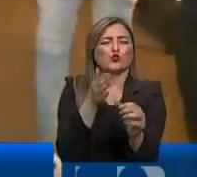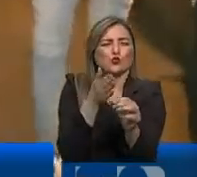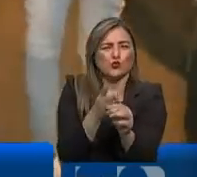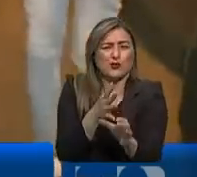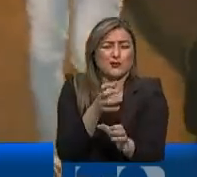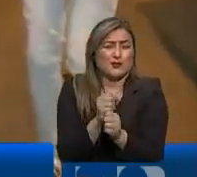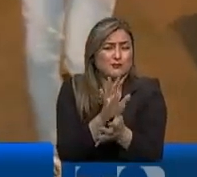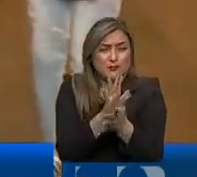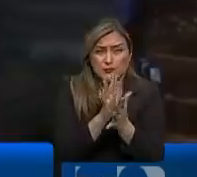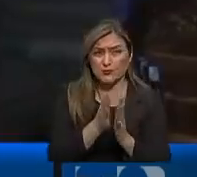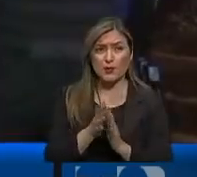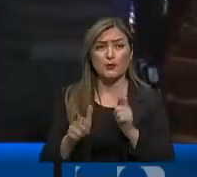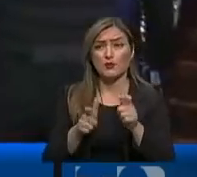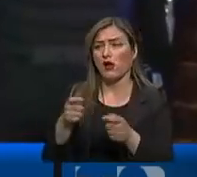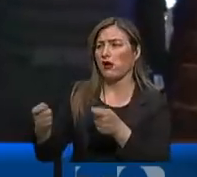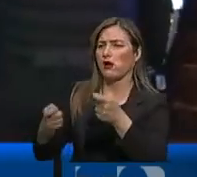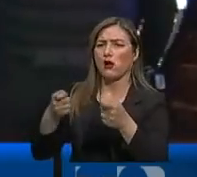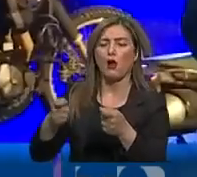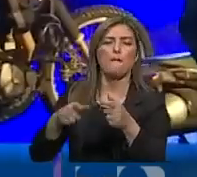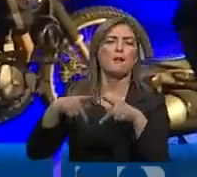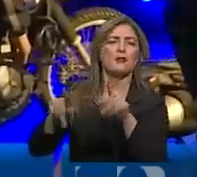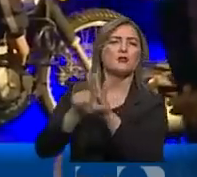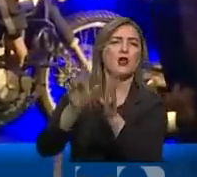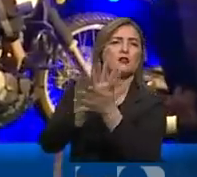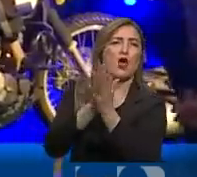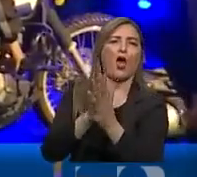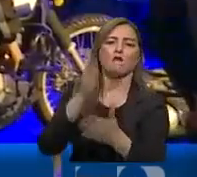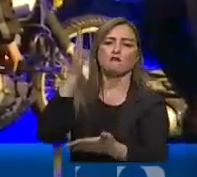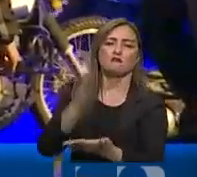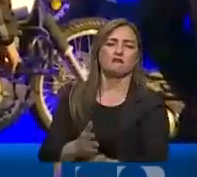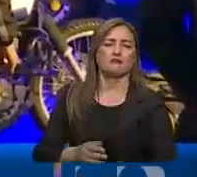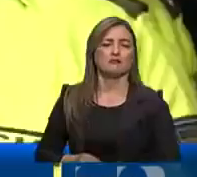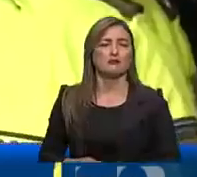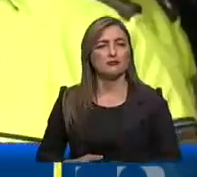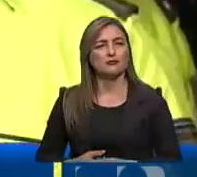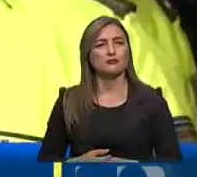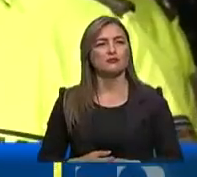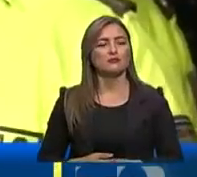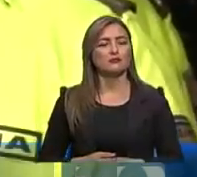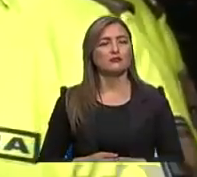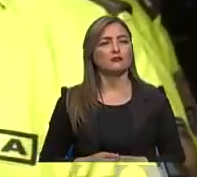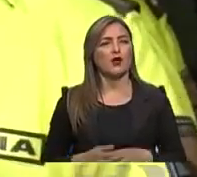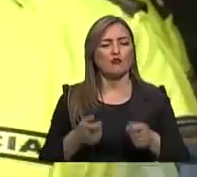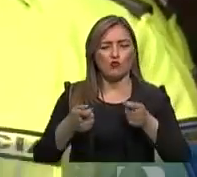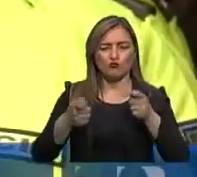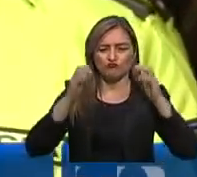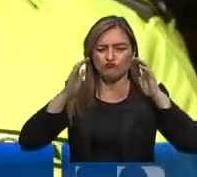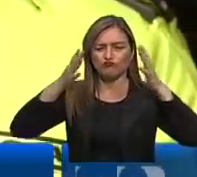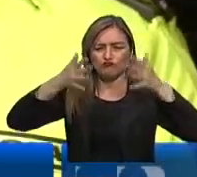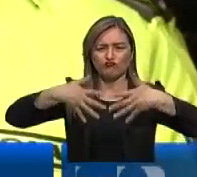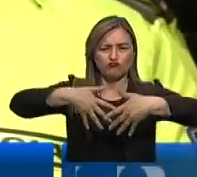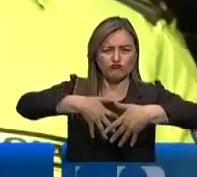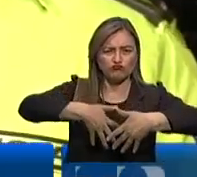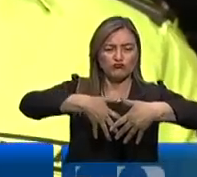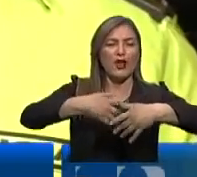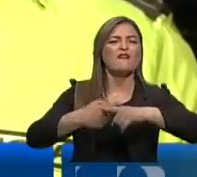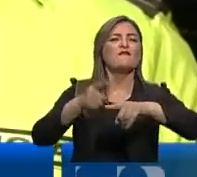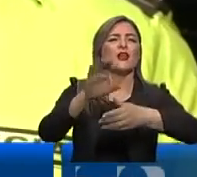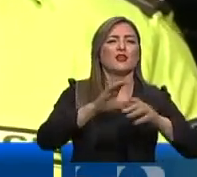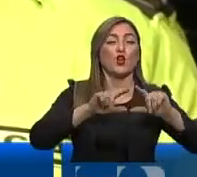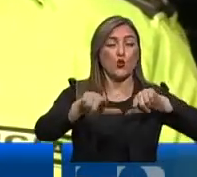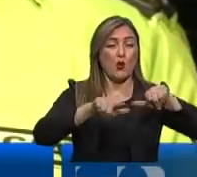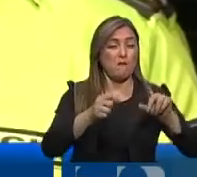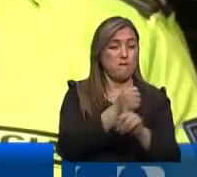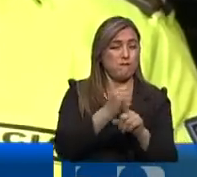la inseguridad y la informalidad en las calles de la capital. Es un operativo de concentración dinámica en la que intervienen